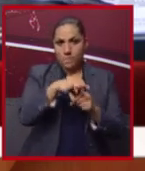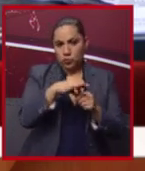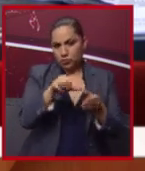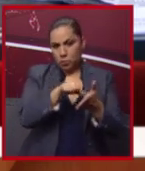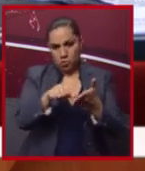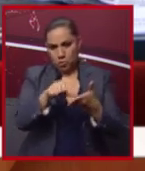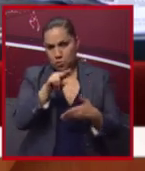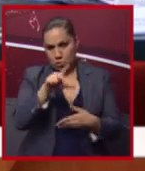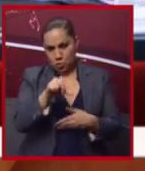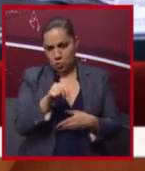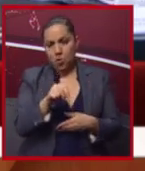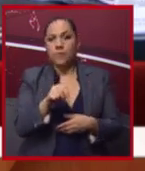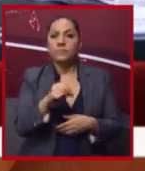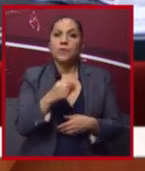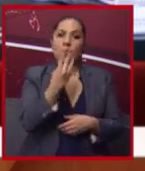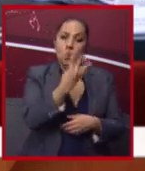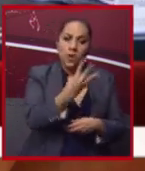contra.